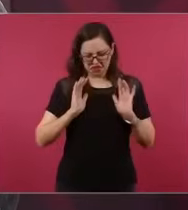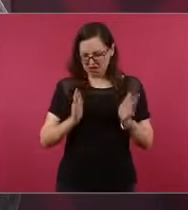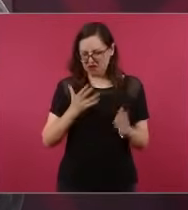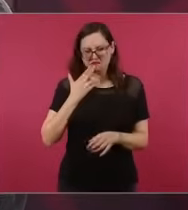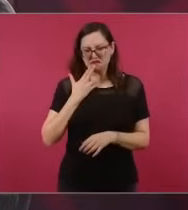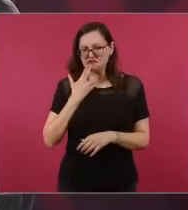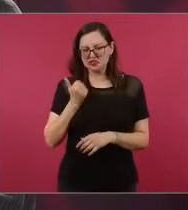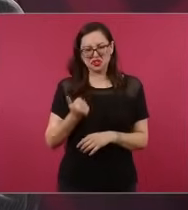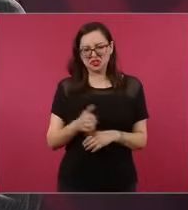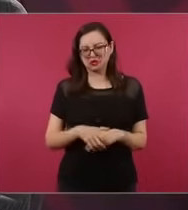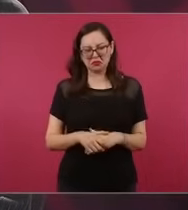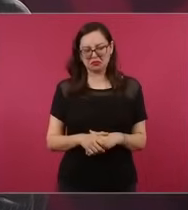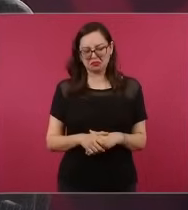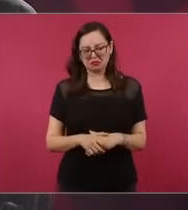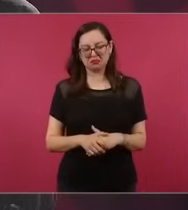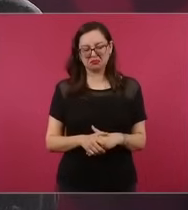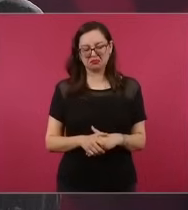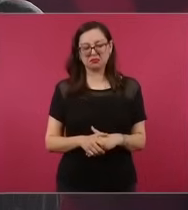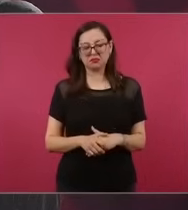Pero